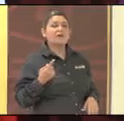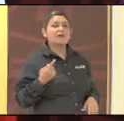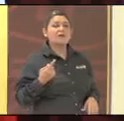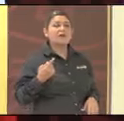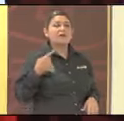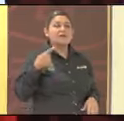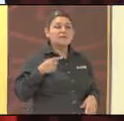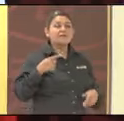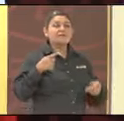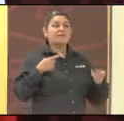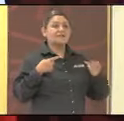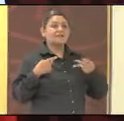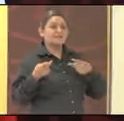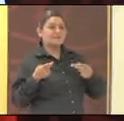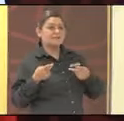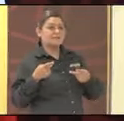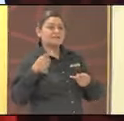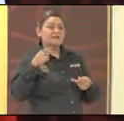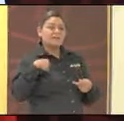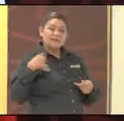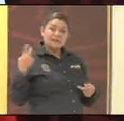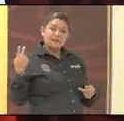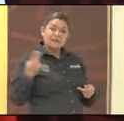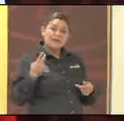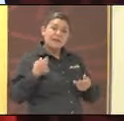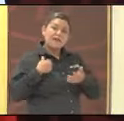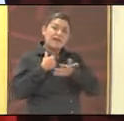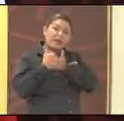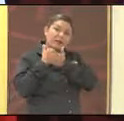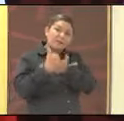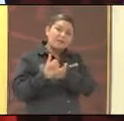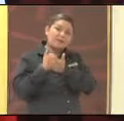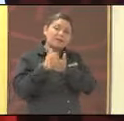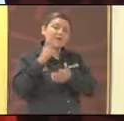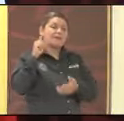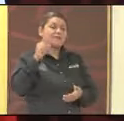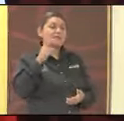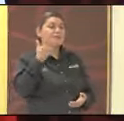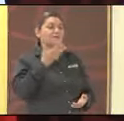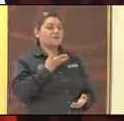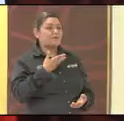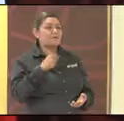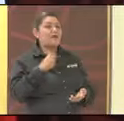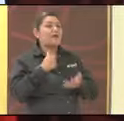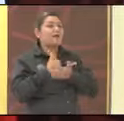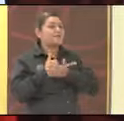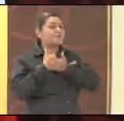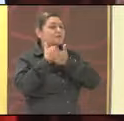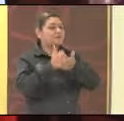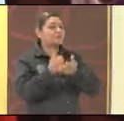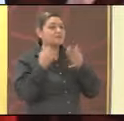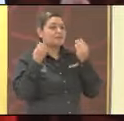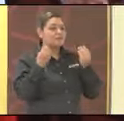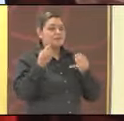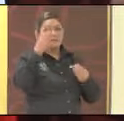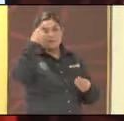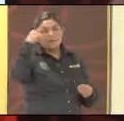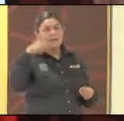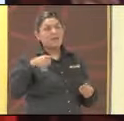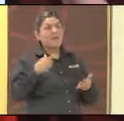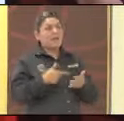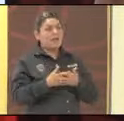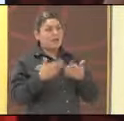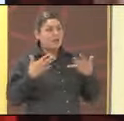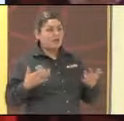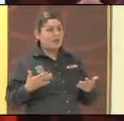esa preparación que le estamos nosotros apoyando para que la tengan, va a ayudar mucho para que ahora que